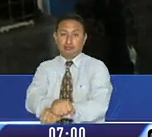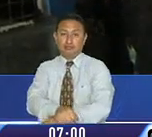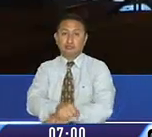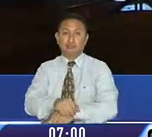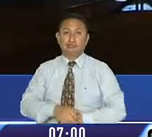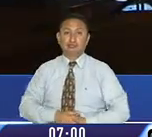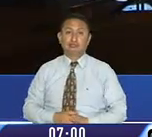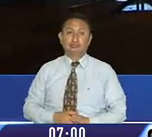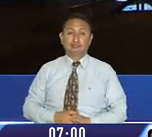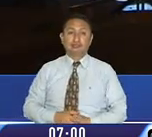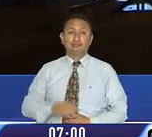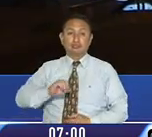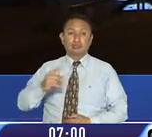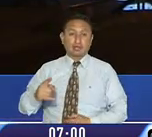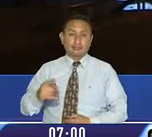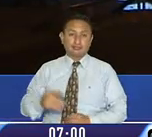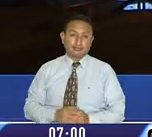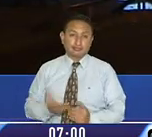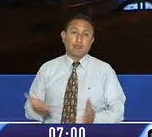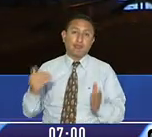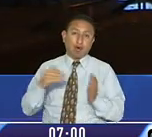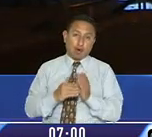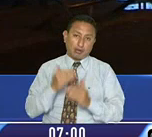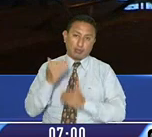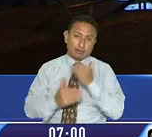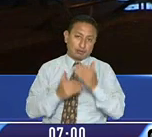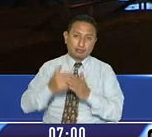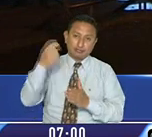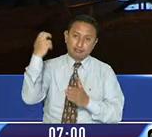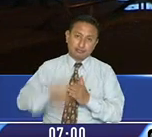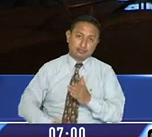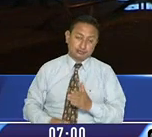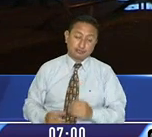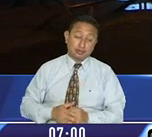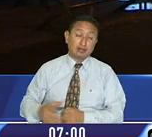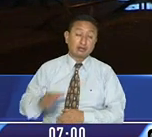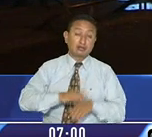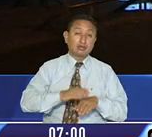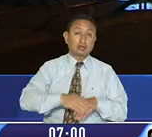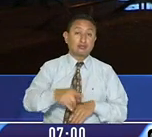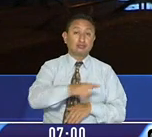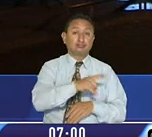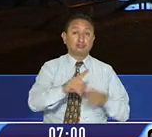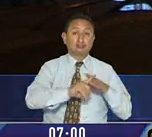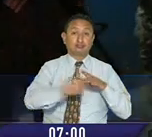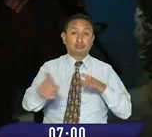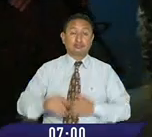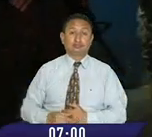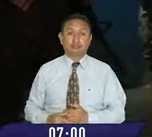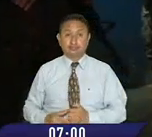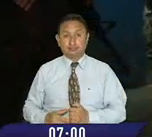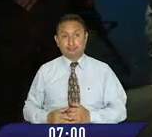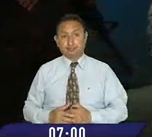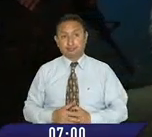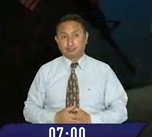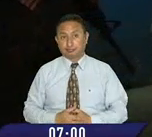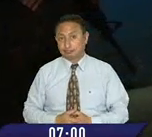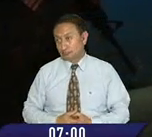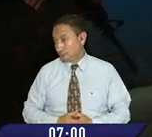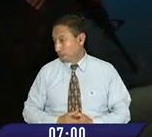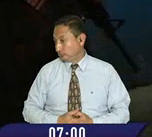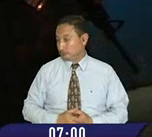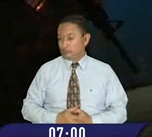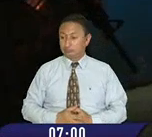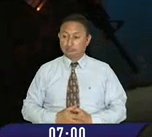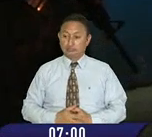cárcel para realizar el procedimiento correspondiente por el delito de evasión, informó